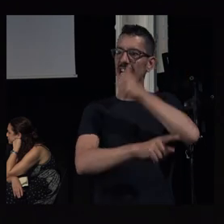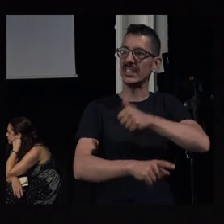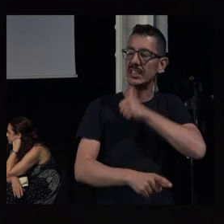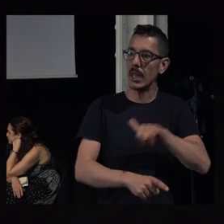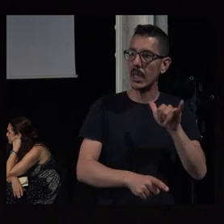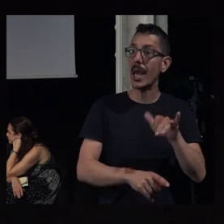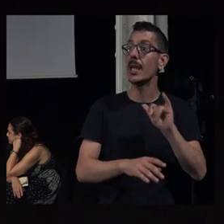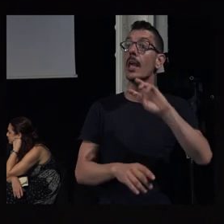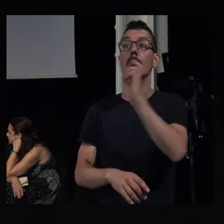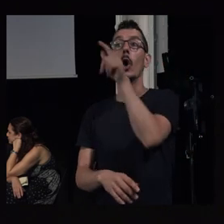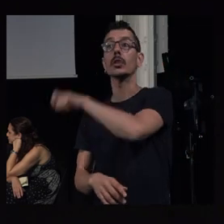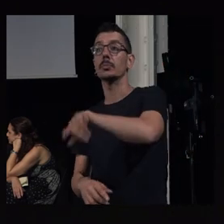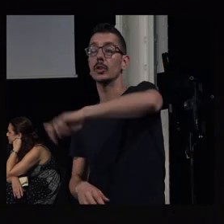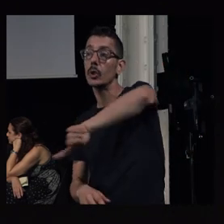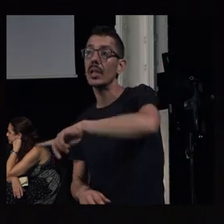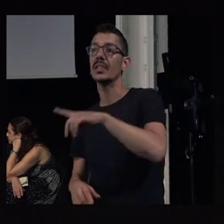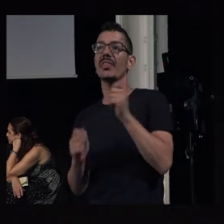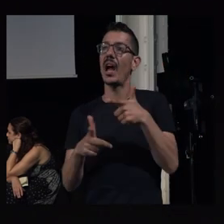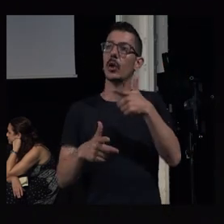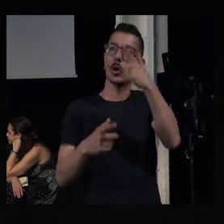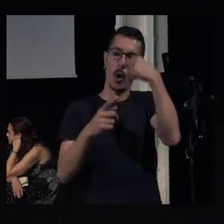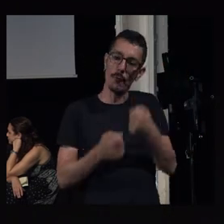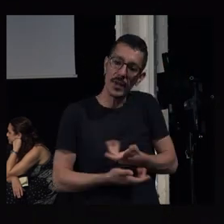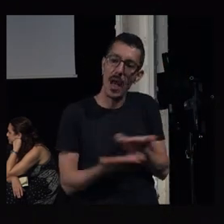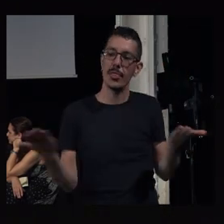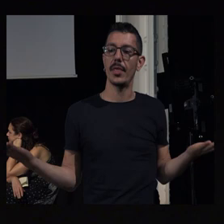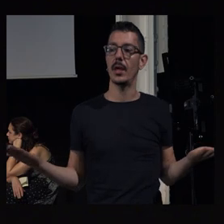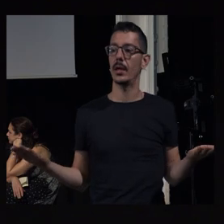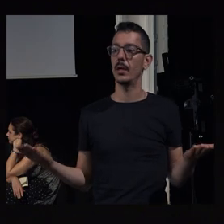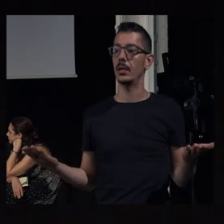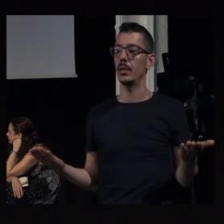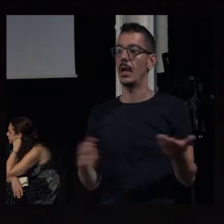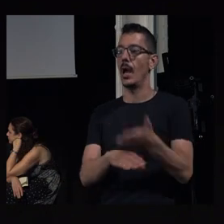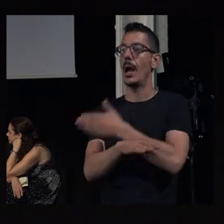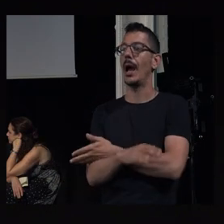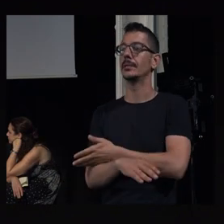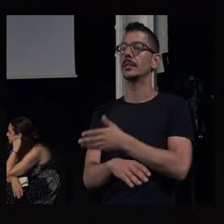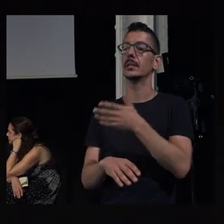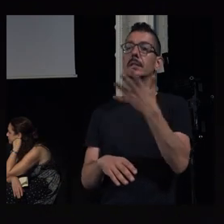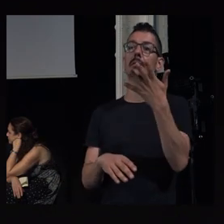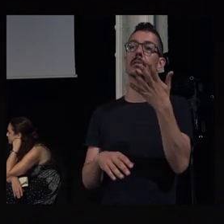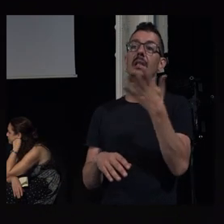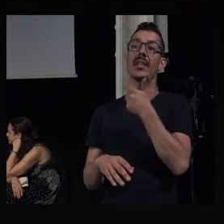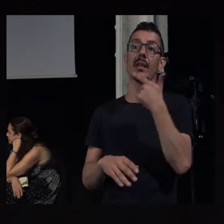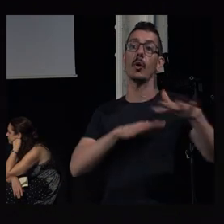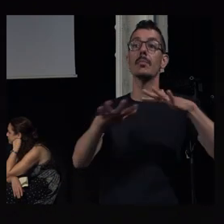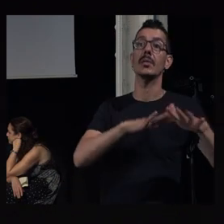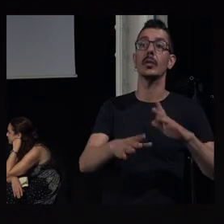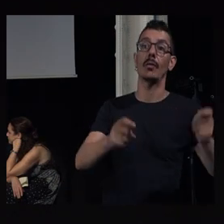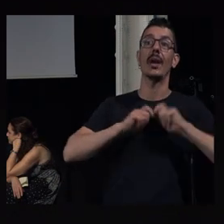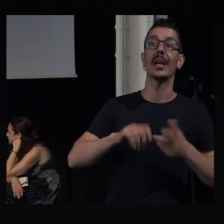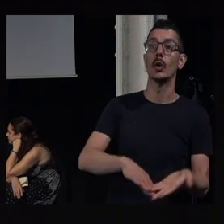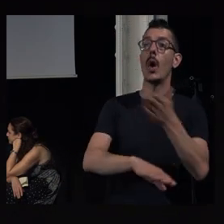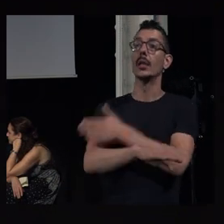que demos confianza, es decir, que antes que el movimiento salga mal, tenemos que poner en juego